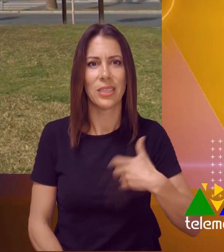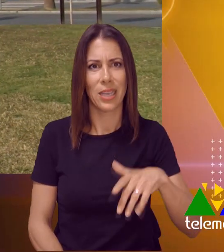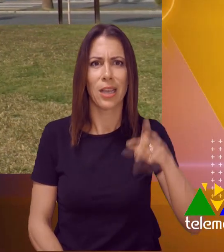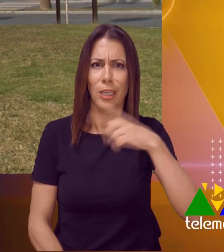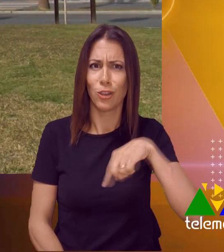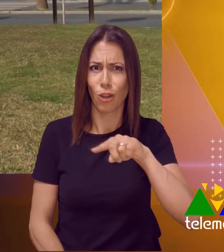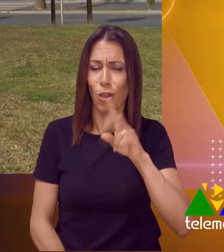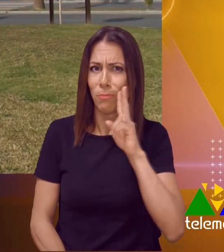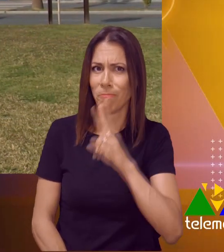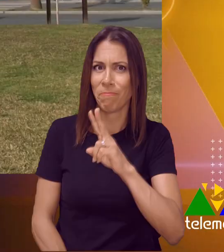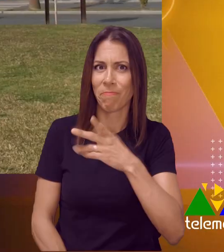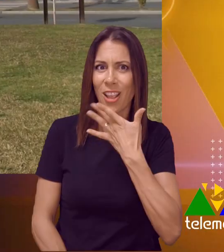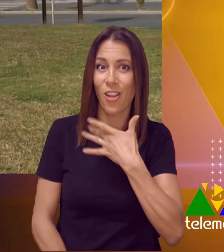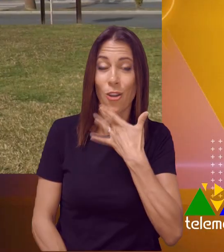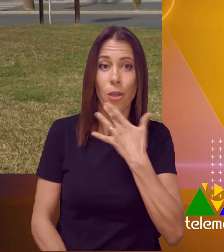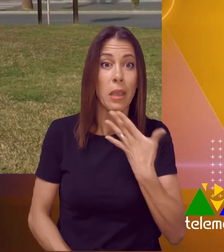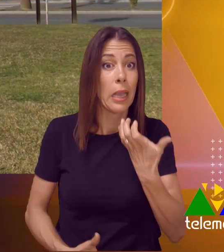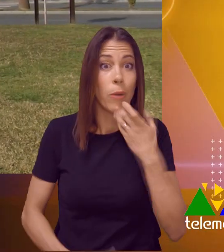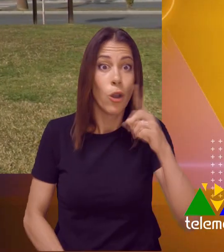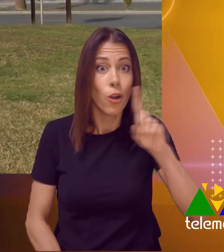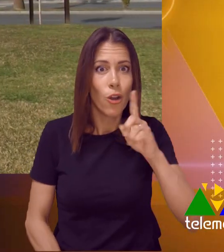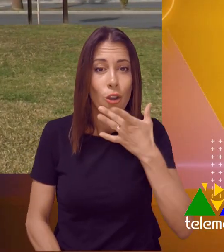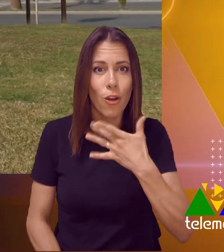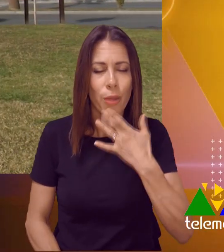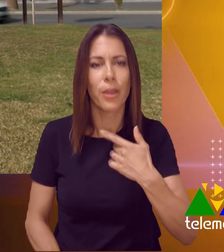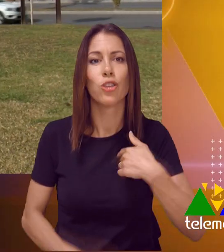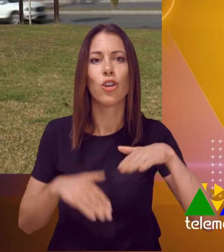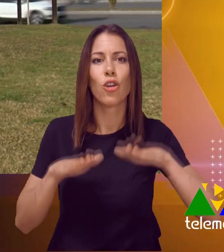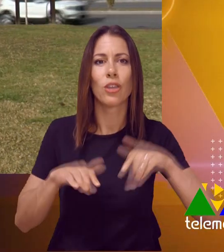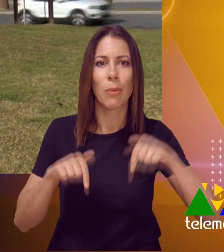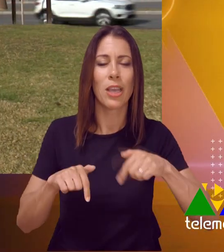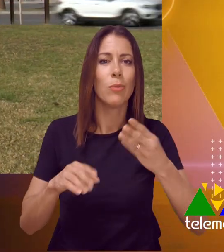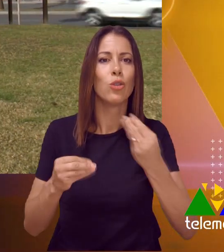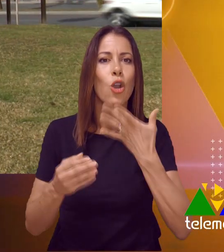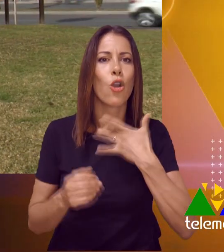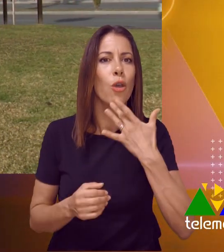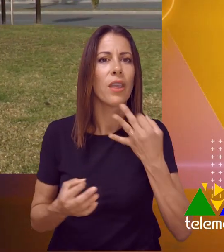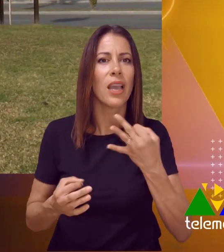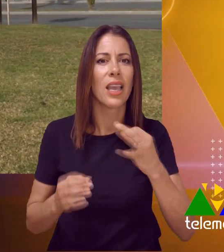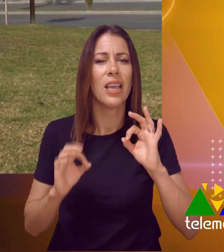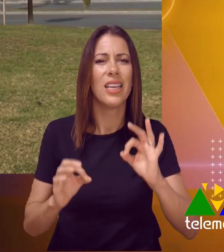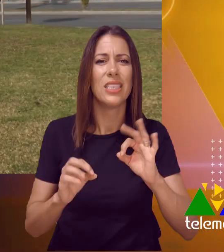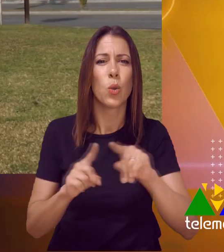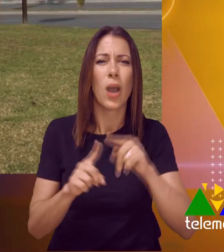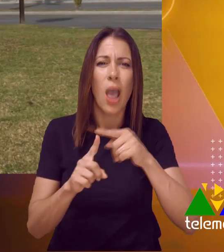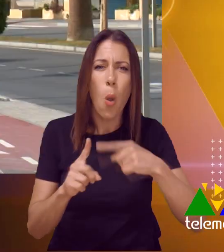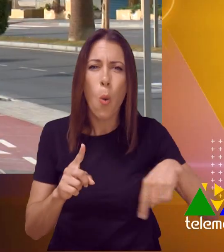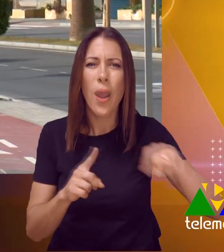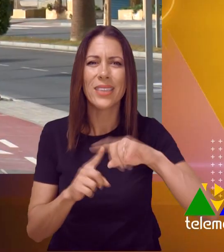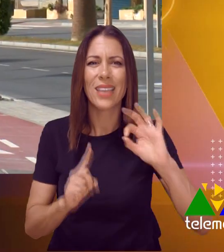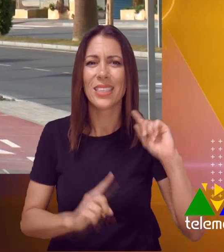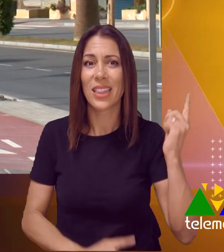ir reconociendo. Para aquellos que no, recordarles que nos encontramos en lo que muchos conocían como la Huerta del Rizo. Tenemos aquí a